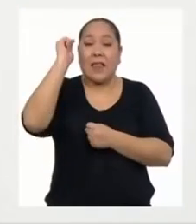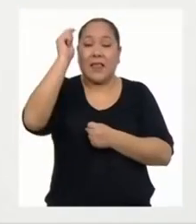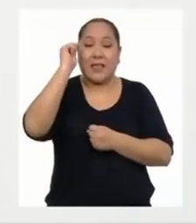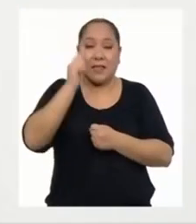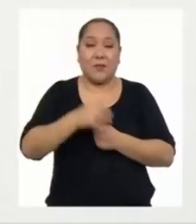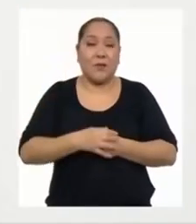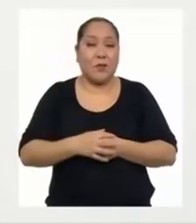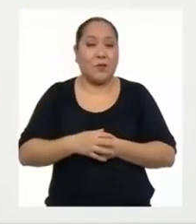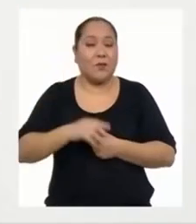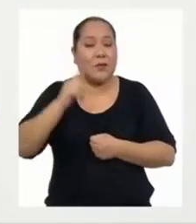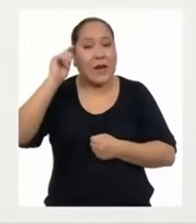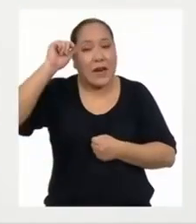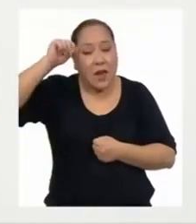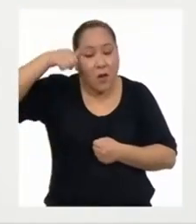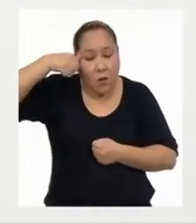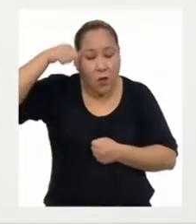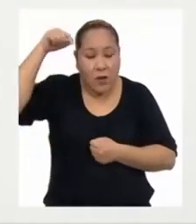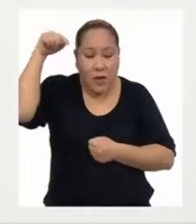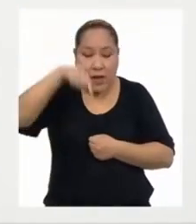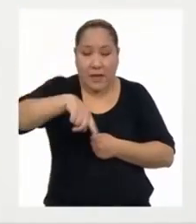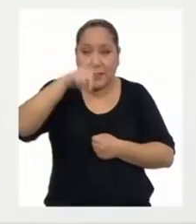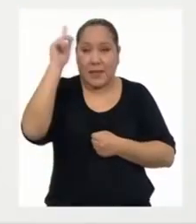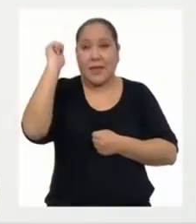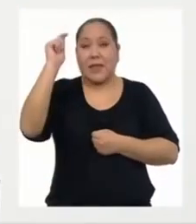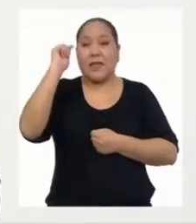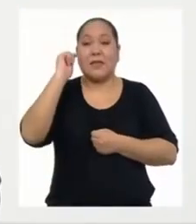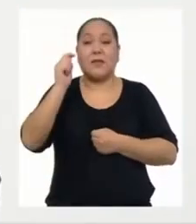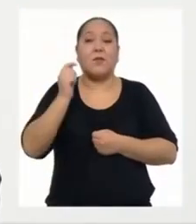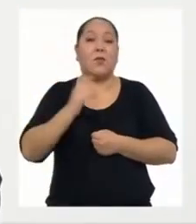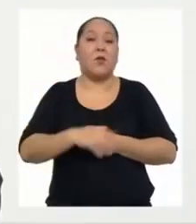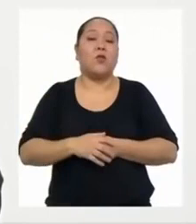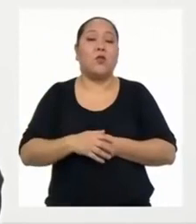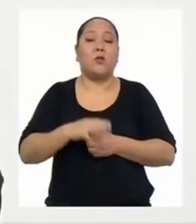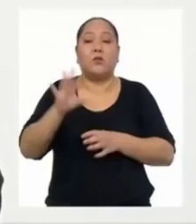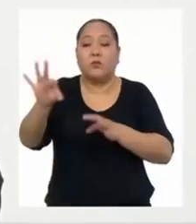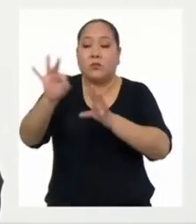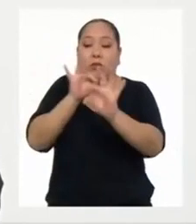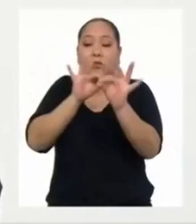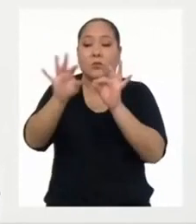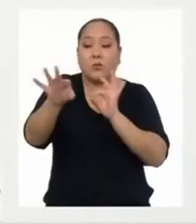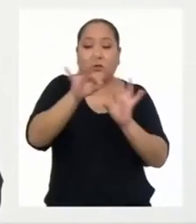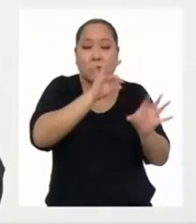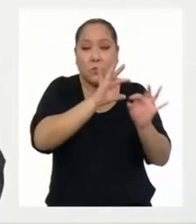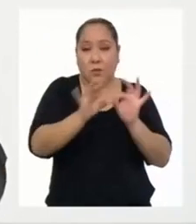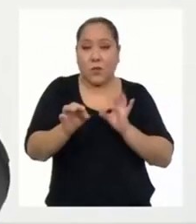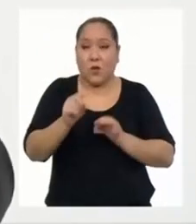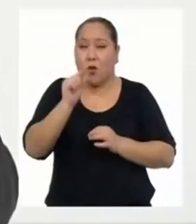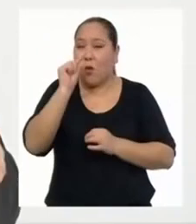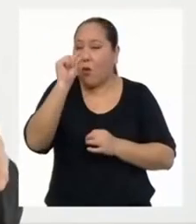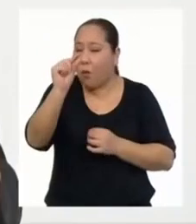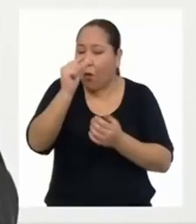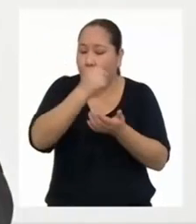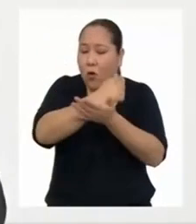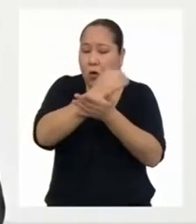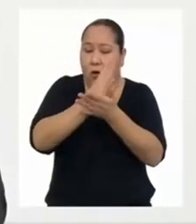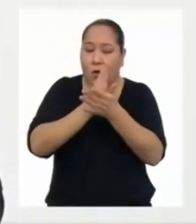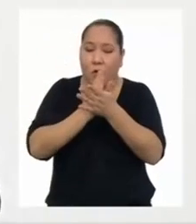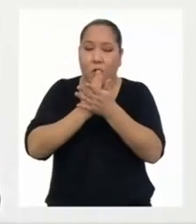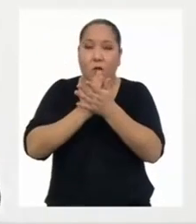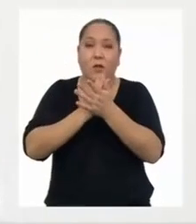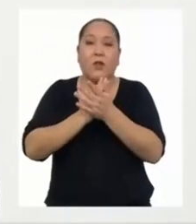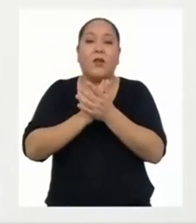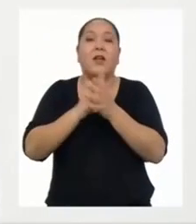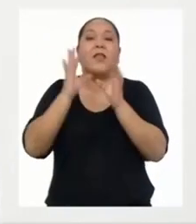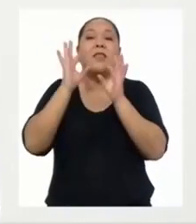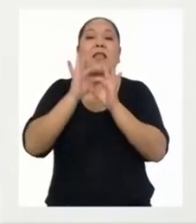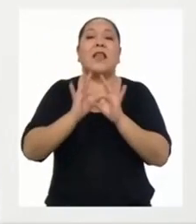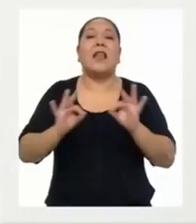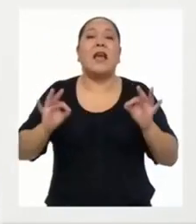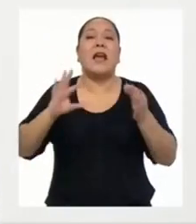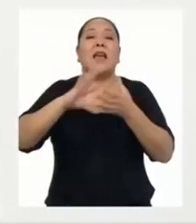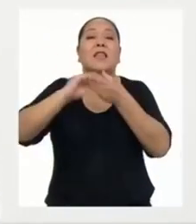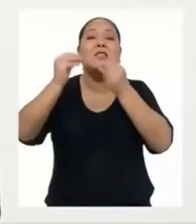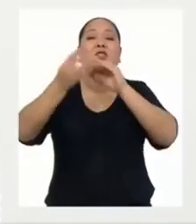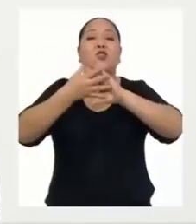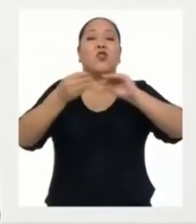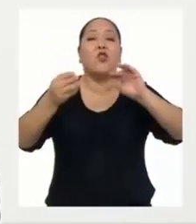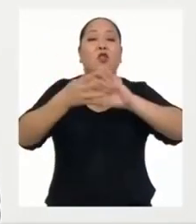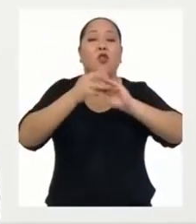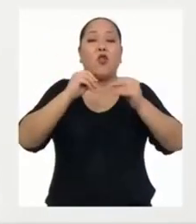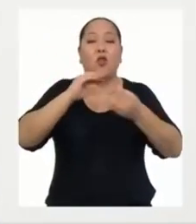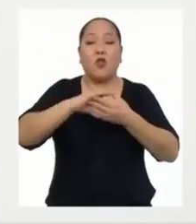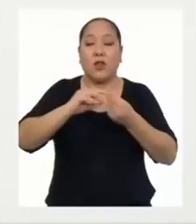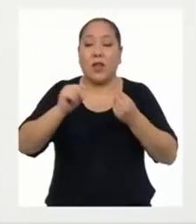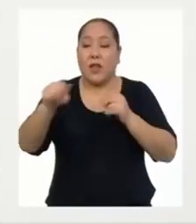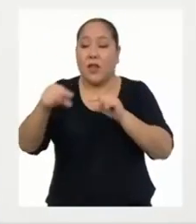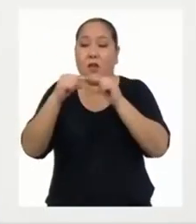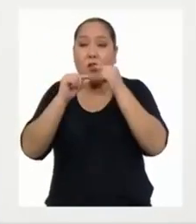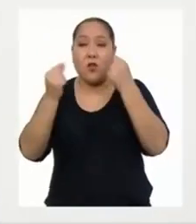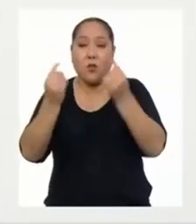Recuerda que este testimonio recogerá un poquito de la historia de sus grupos de amigos y amigas, su